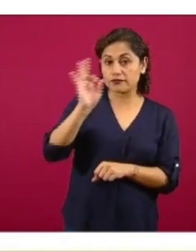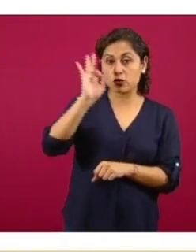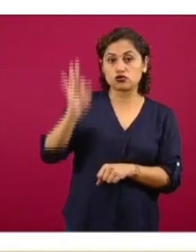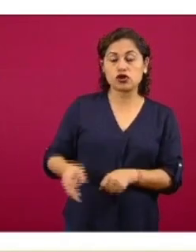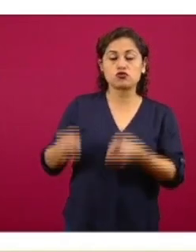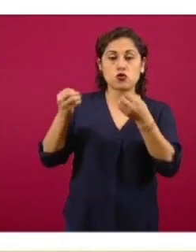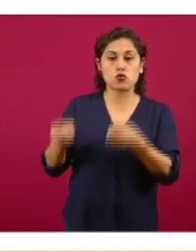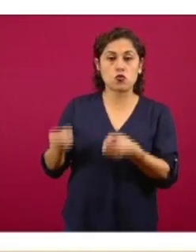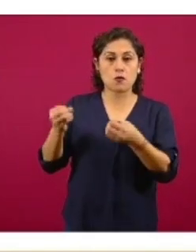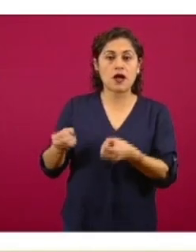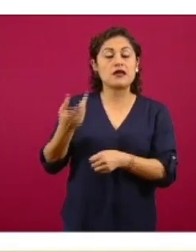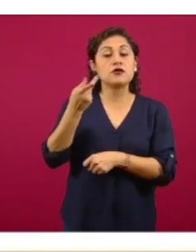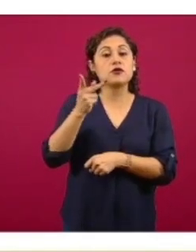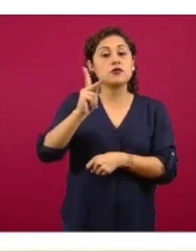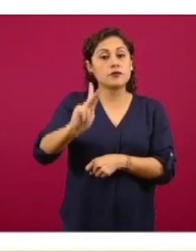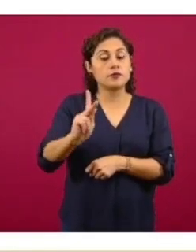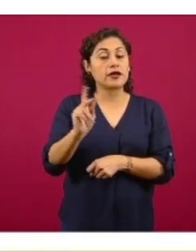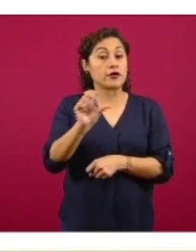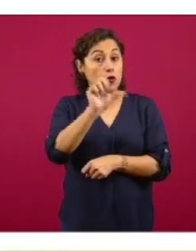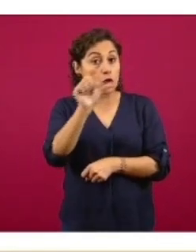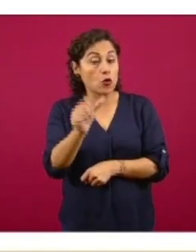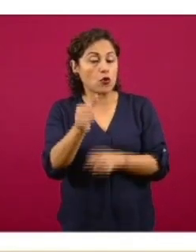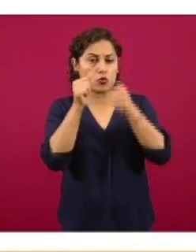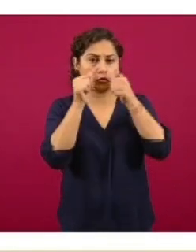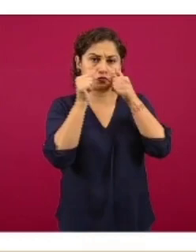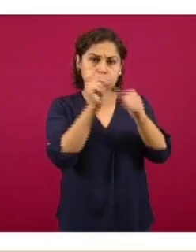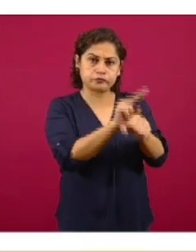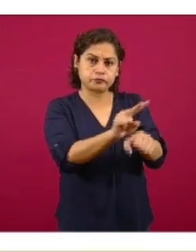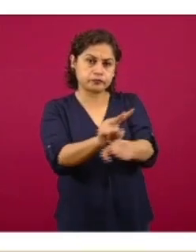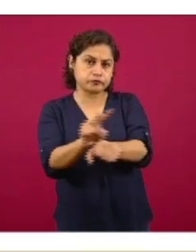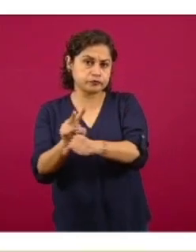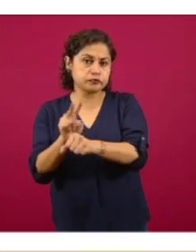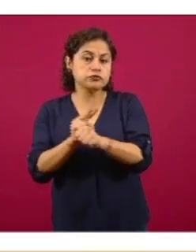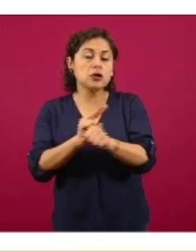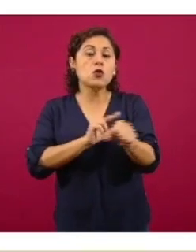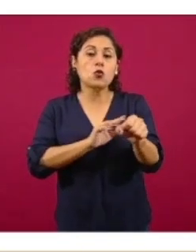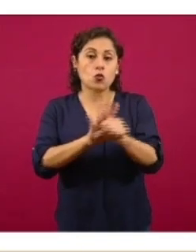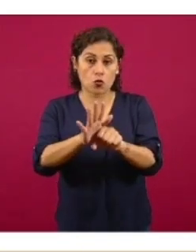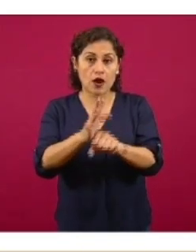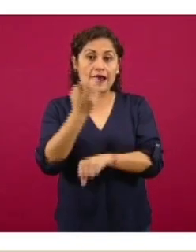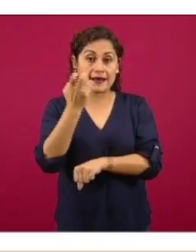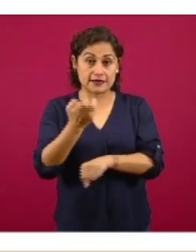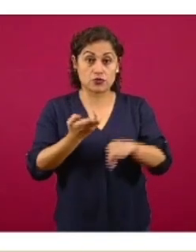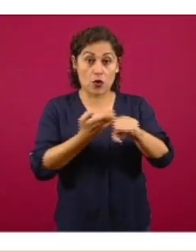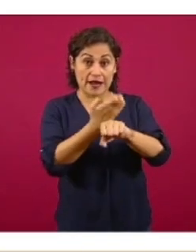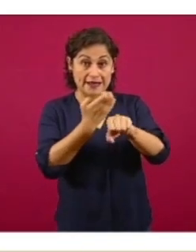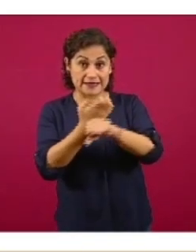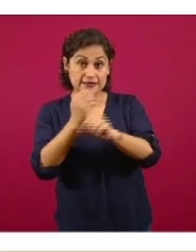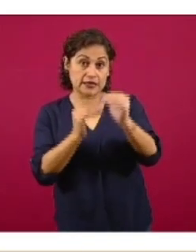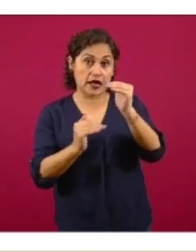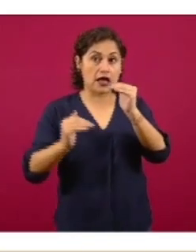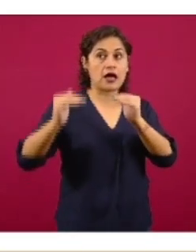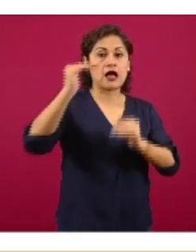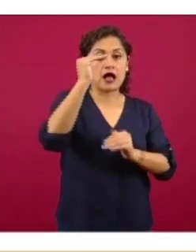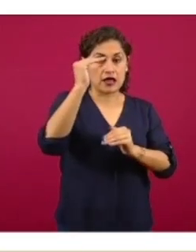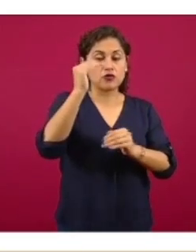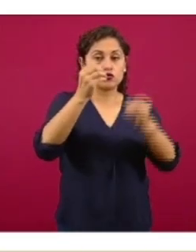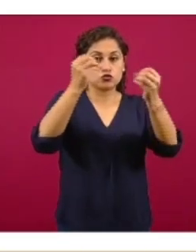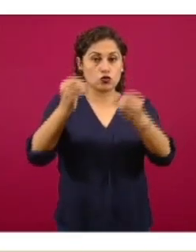pero lo que nos importa y lo que vigilamos de manera muy estrecha es precisamente esto, los estados que están por arriba